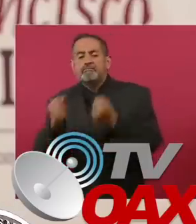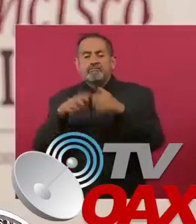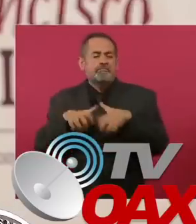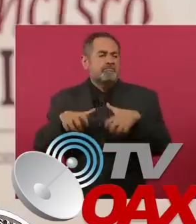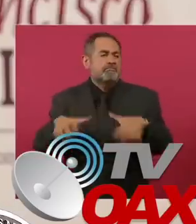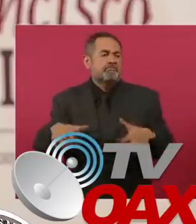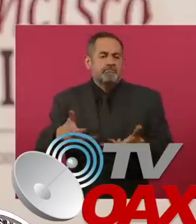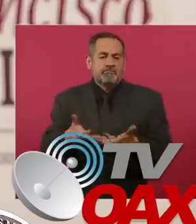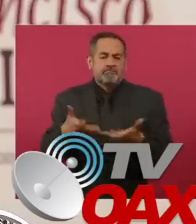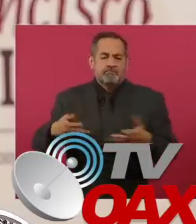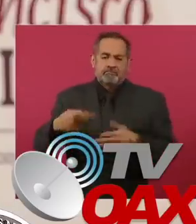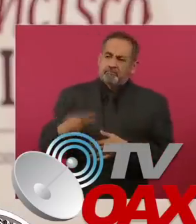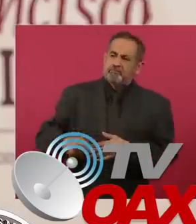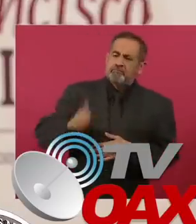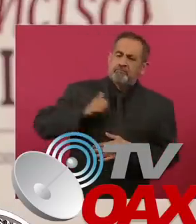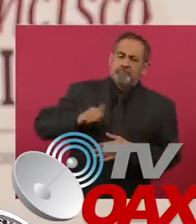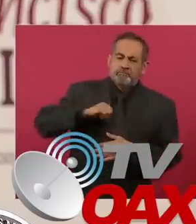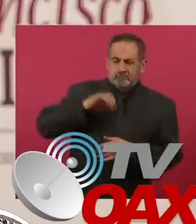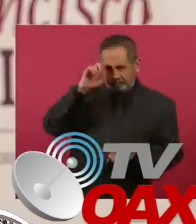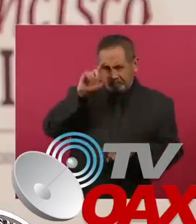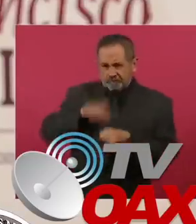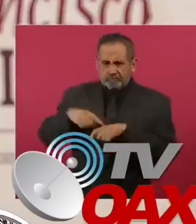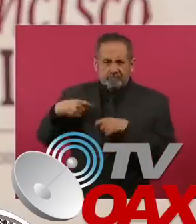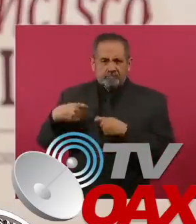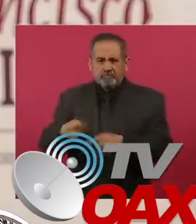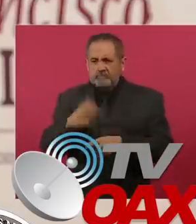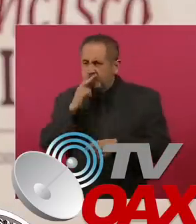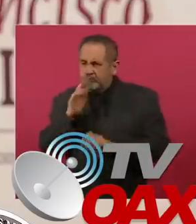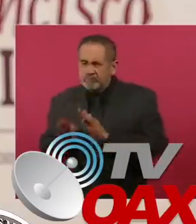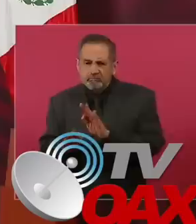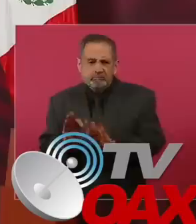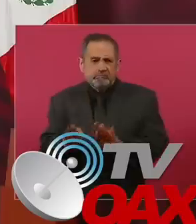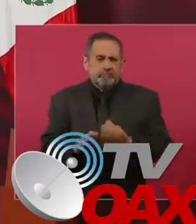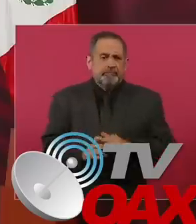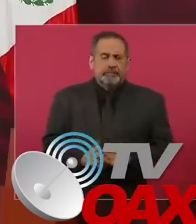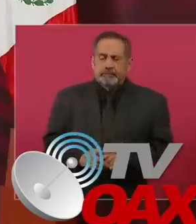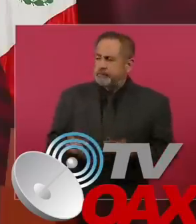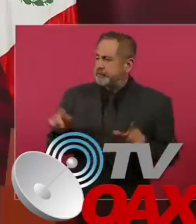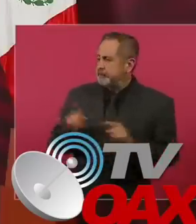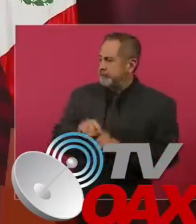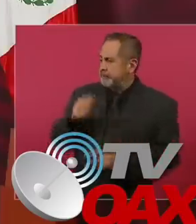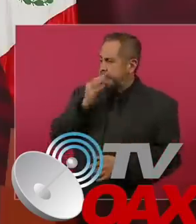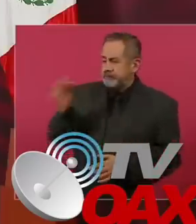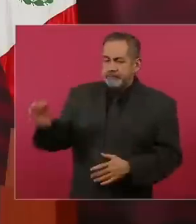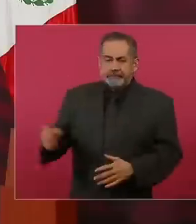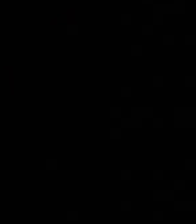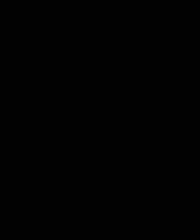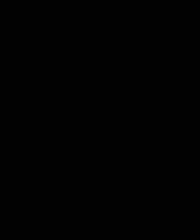patrimonio histórico-cultural durante los trabajos que estamos realizando. Es cuanto por nosotros.